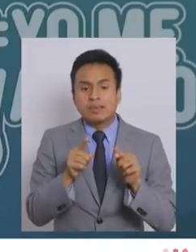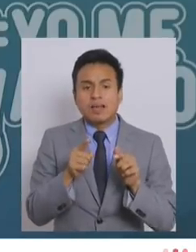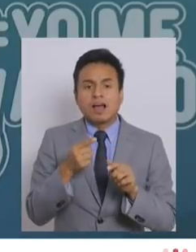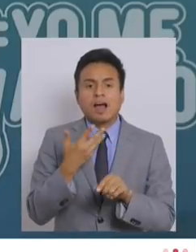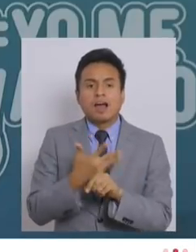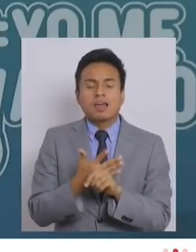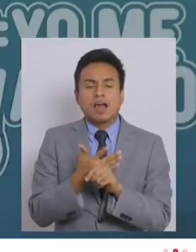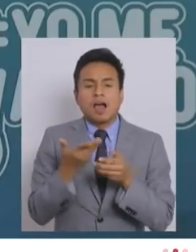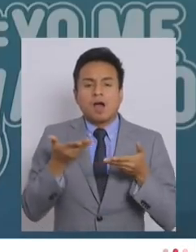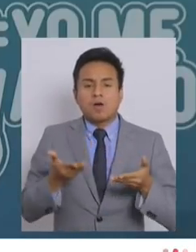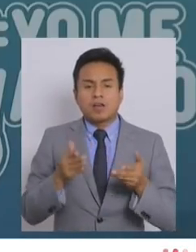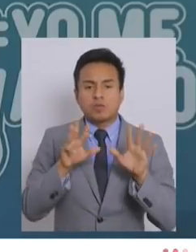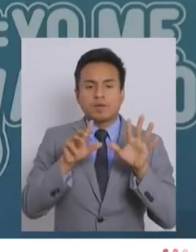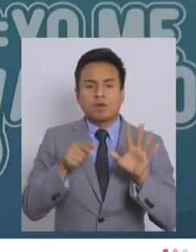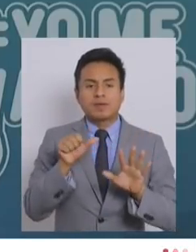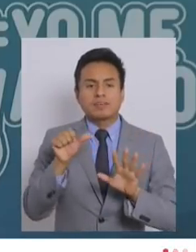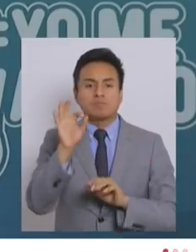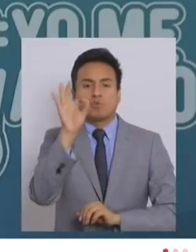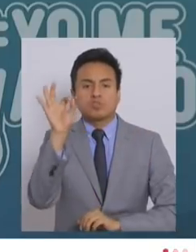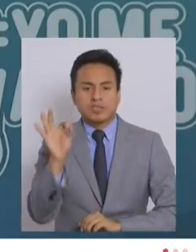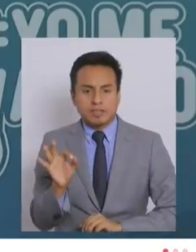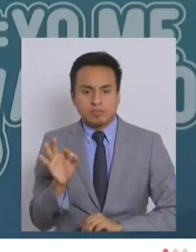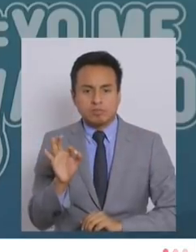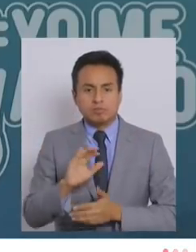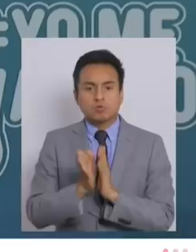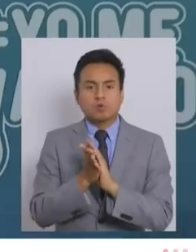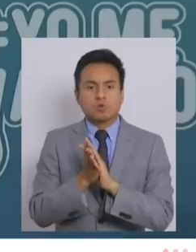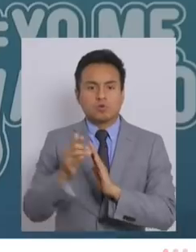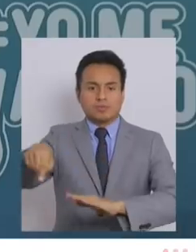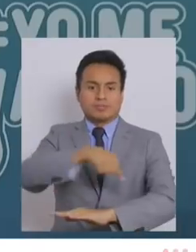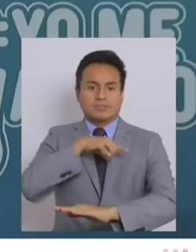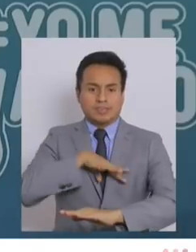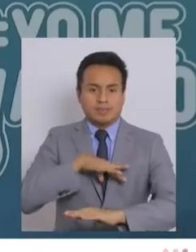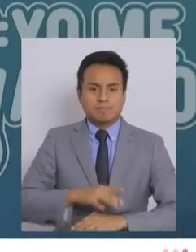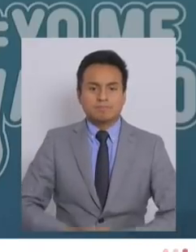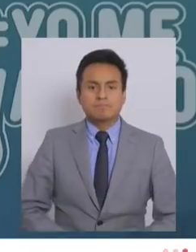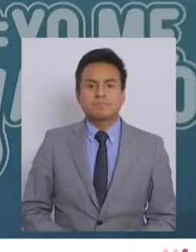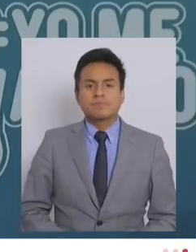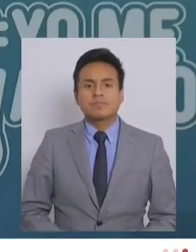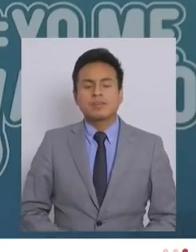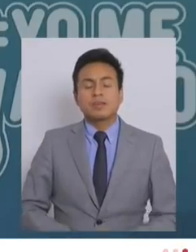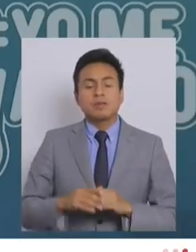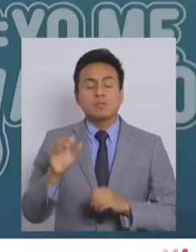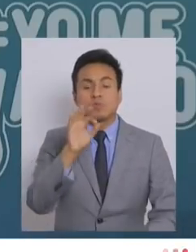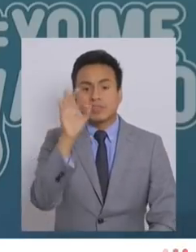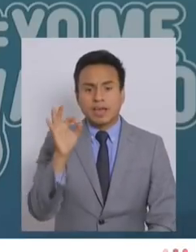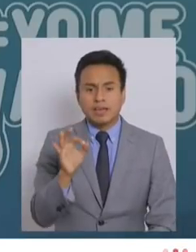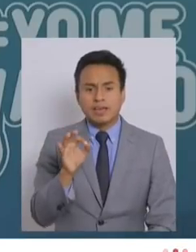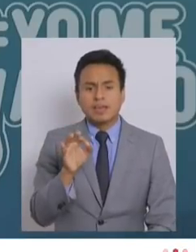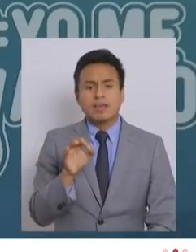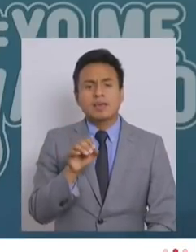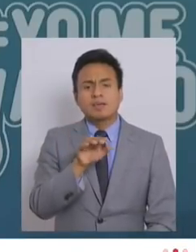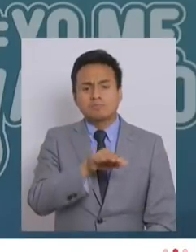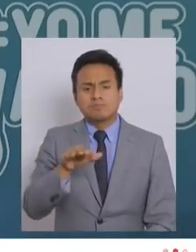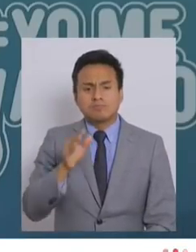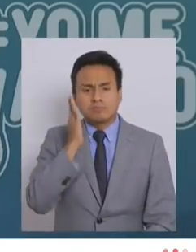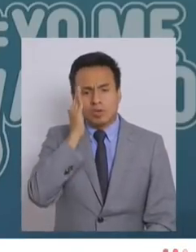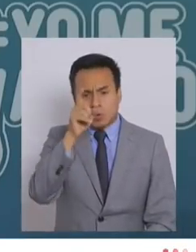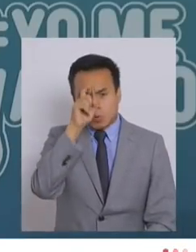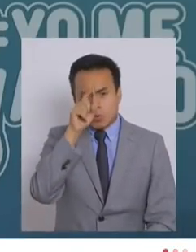alcanza al 96 por ciento a nivel nacional y el porcentaje de ocupación de camas